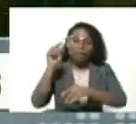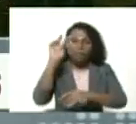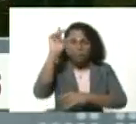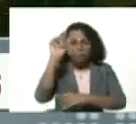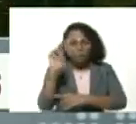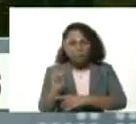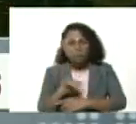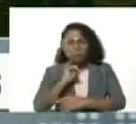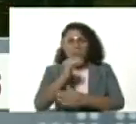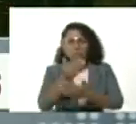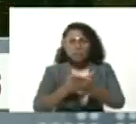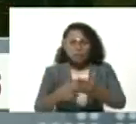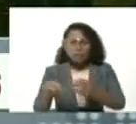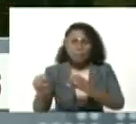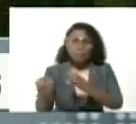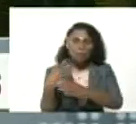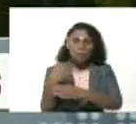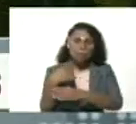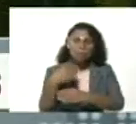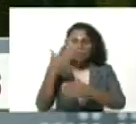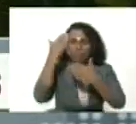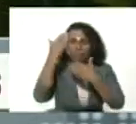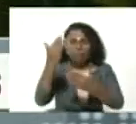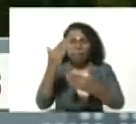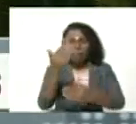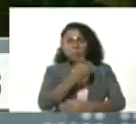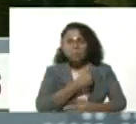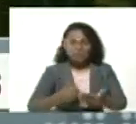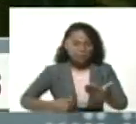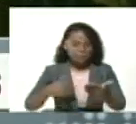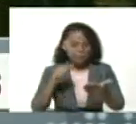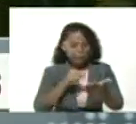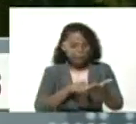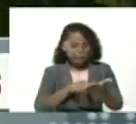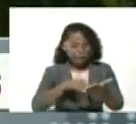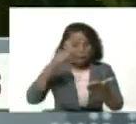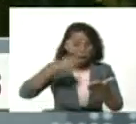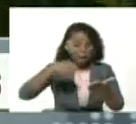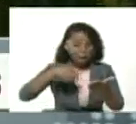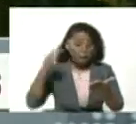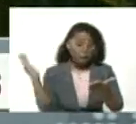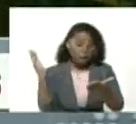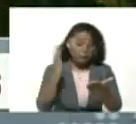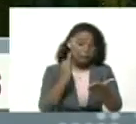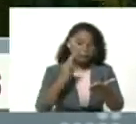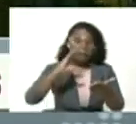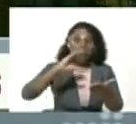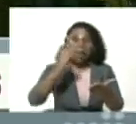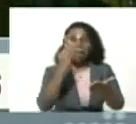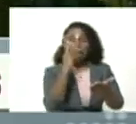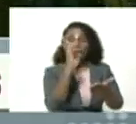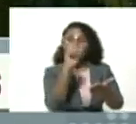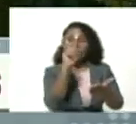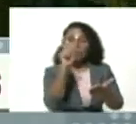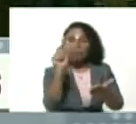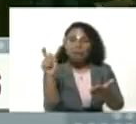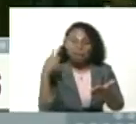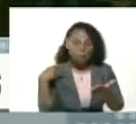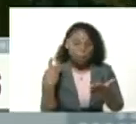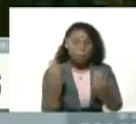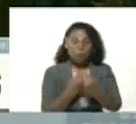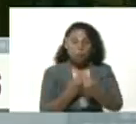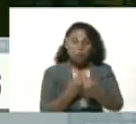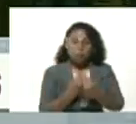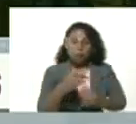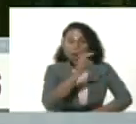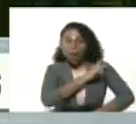días, bien informado. Saludos, presidente, por aquí regresando de Cabruta, junto al jefe de la